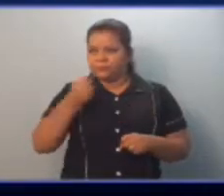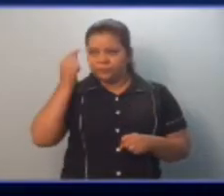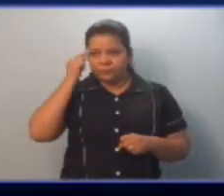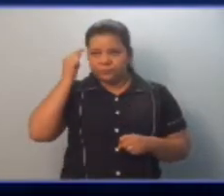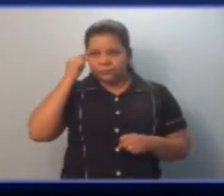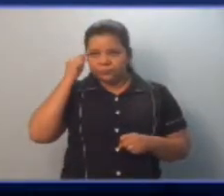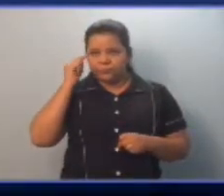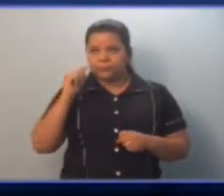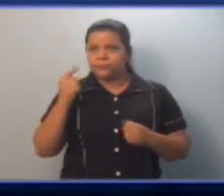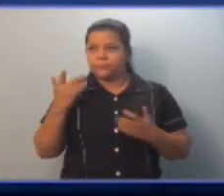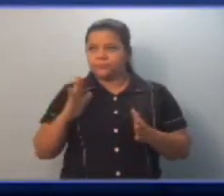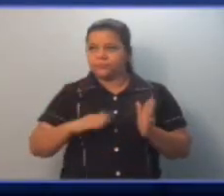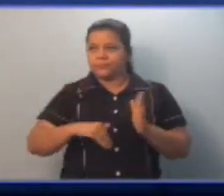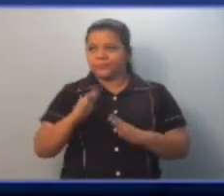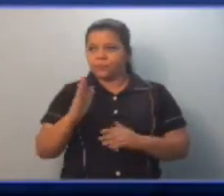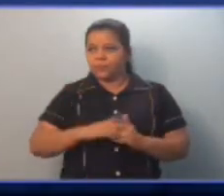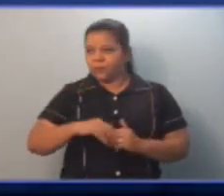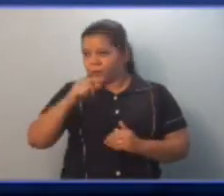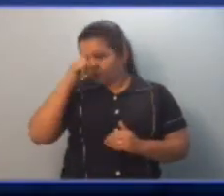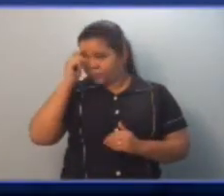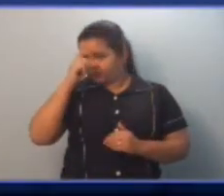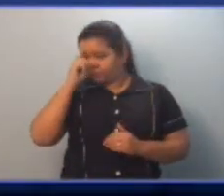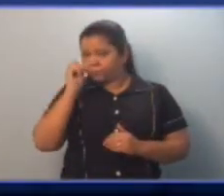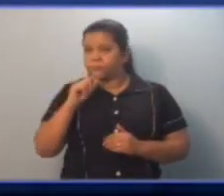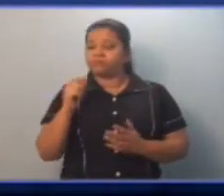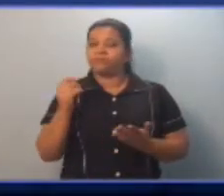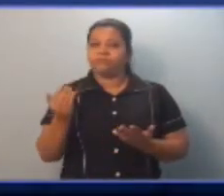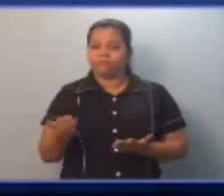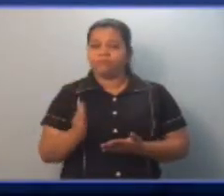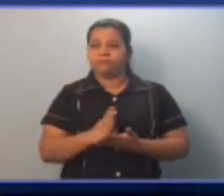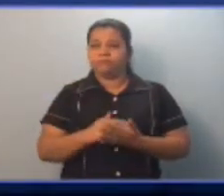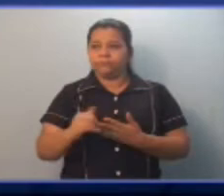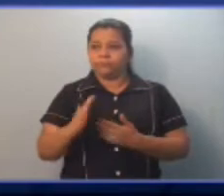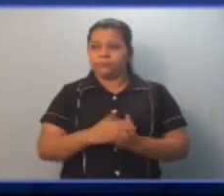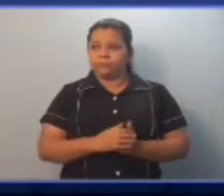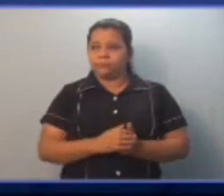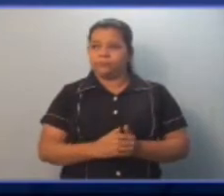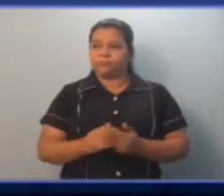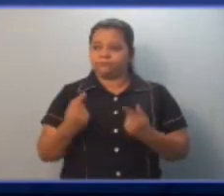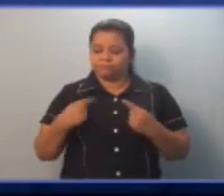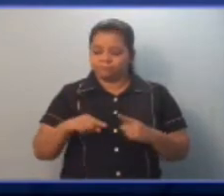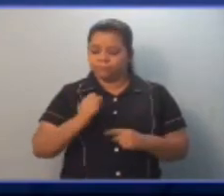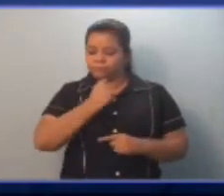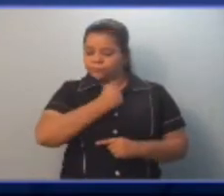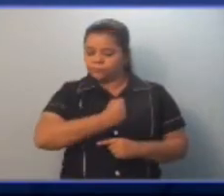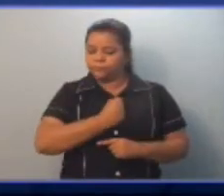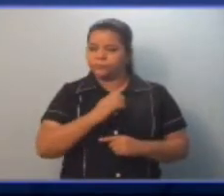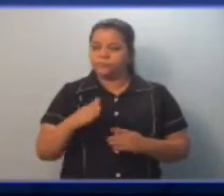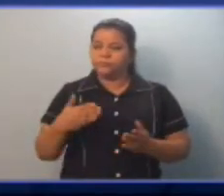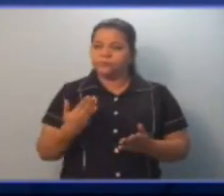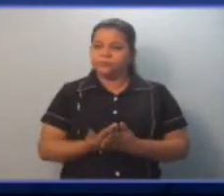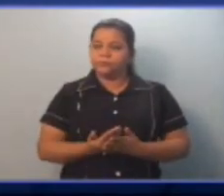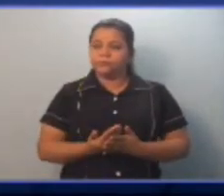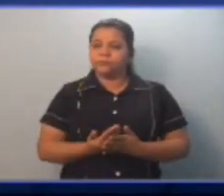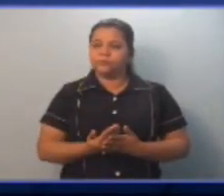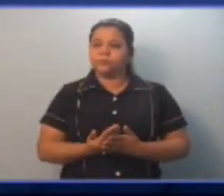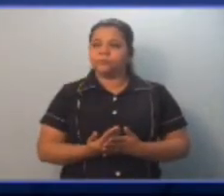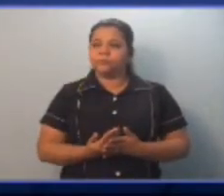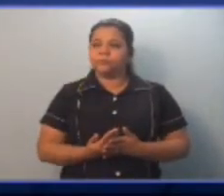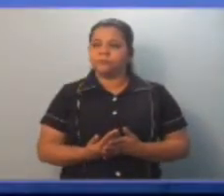trabajarse, porque es una cuestión que sigue afectando ostensiblemente